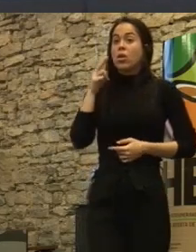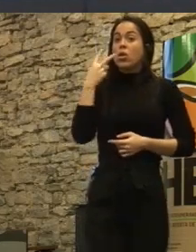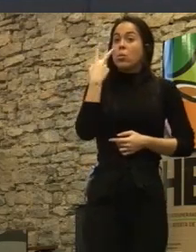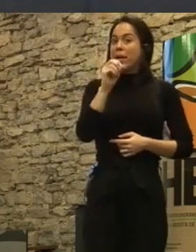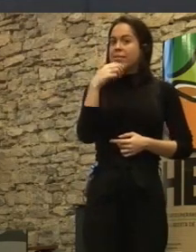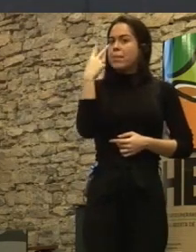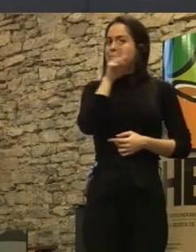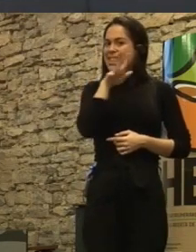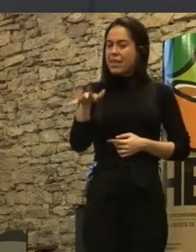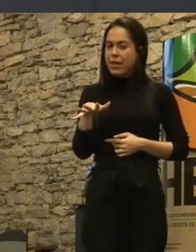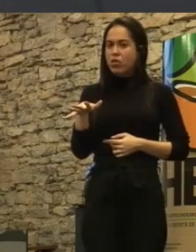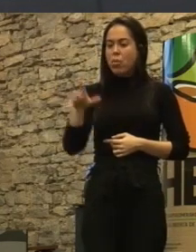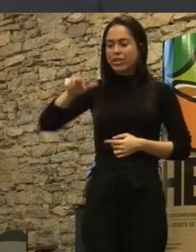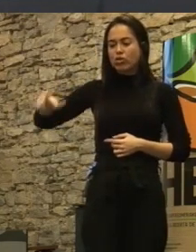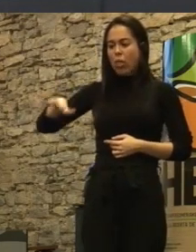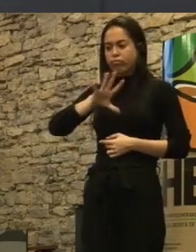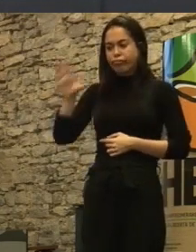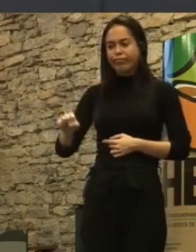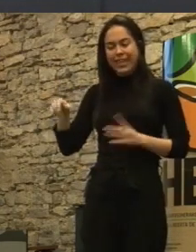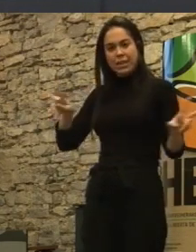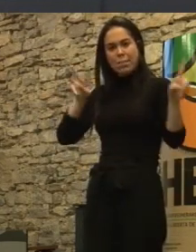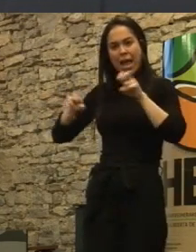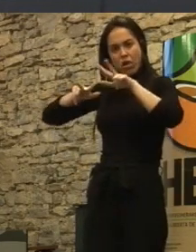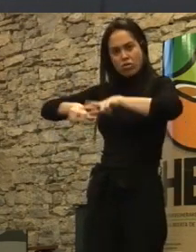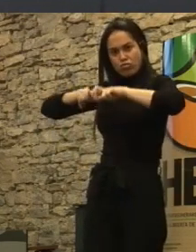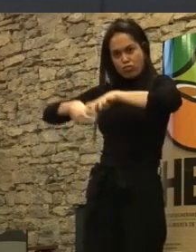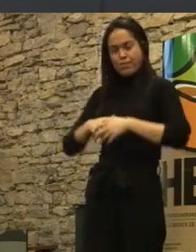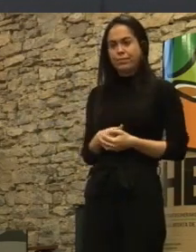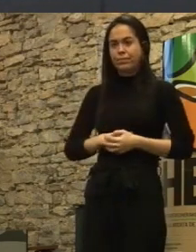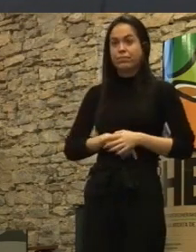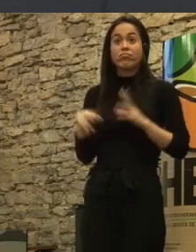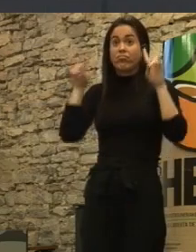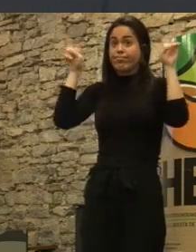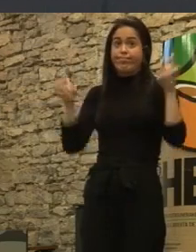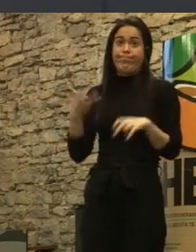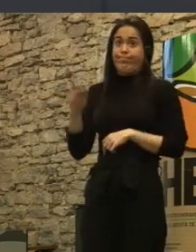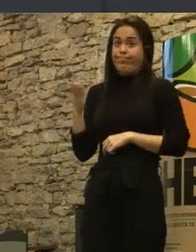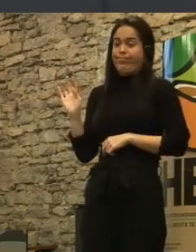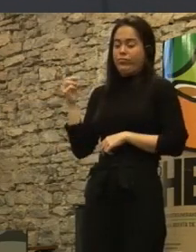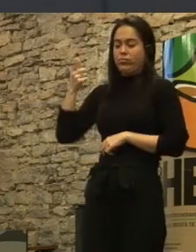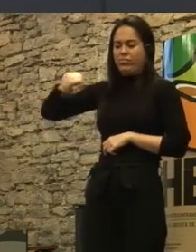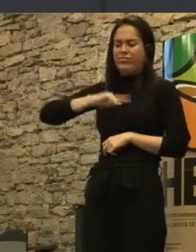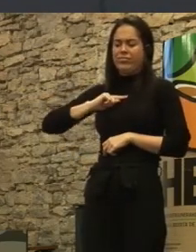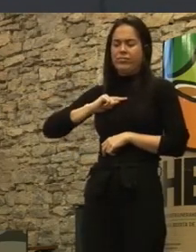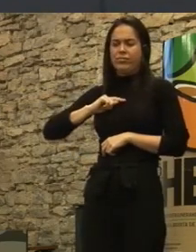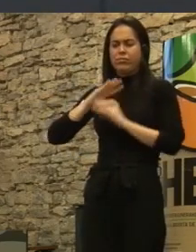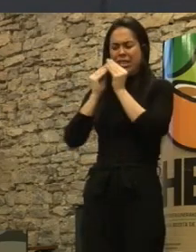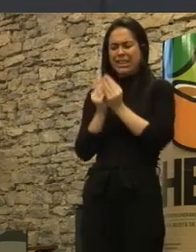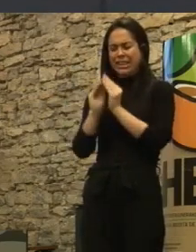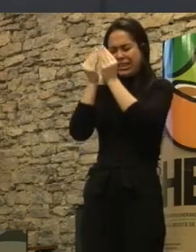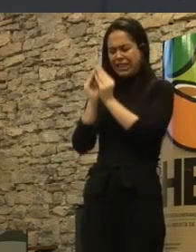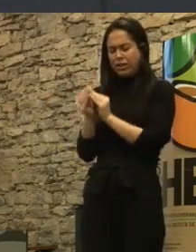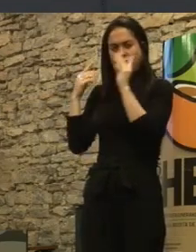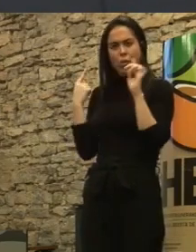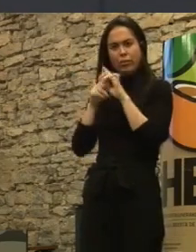25 emprendedores sociales africanos en agricultura, que ahí es el tema. Y han sido capaces de desarrollar una serie de mecanismos para